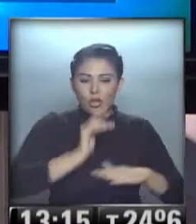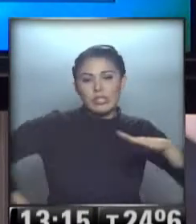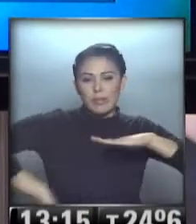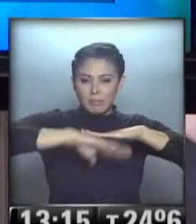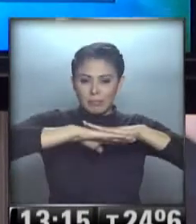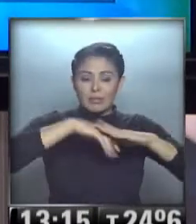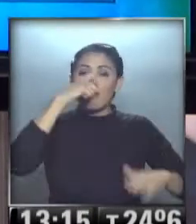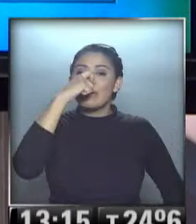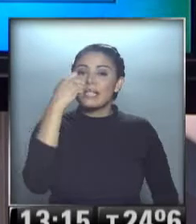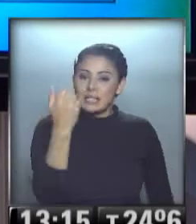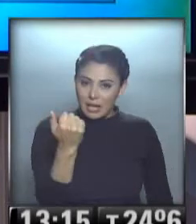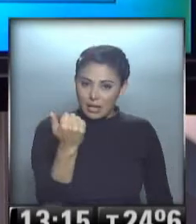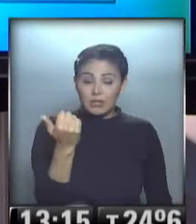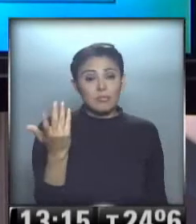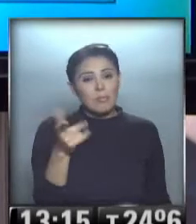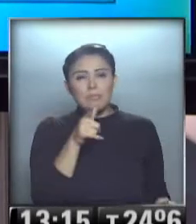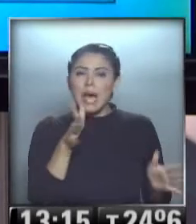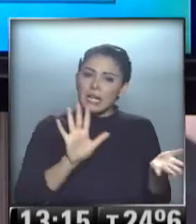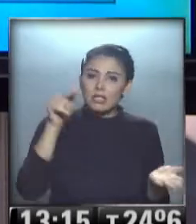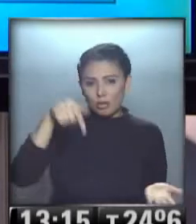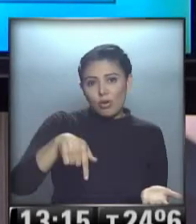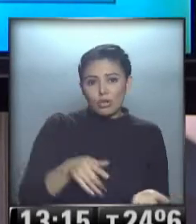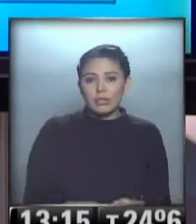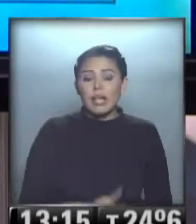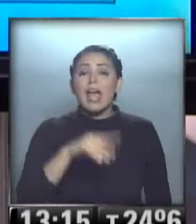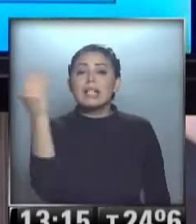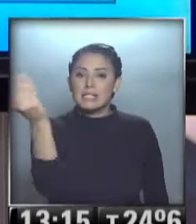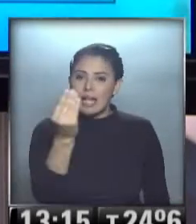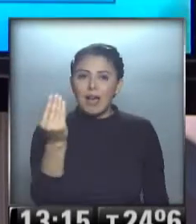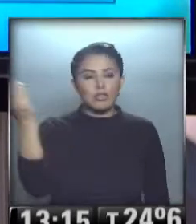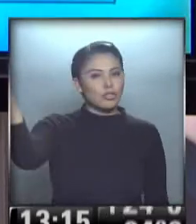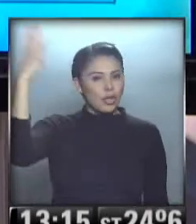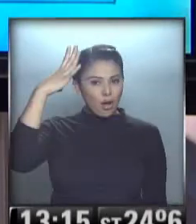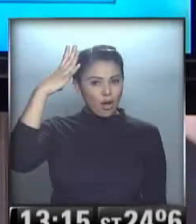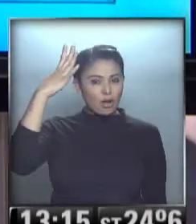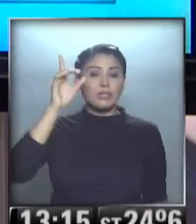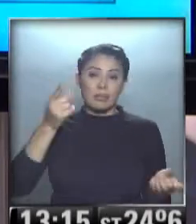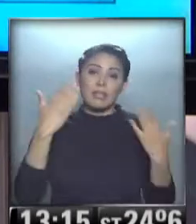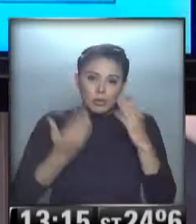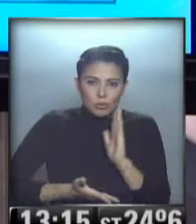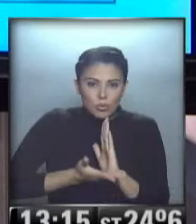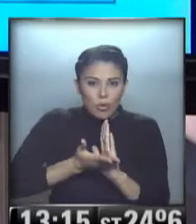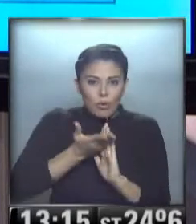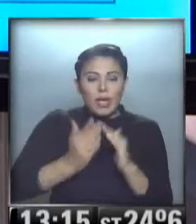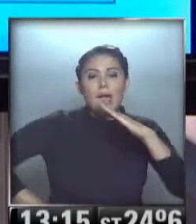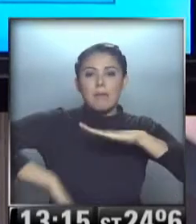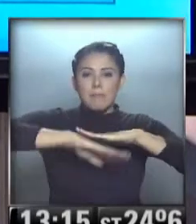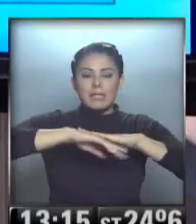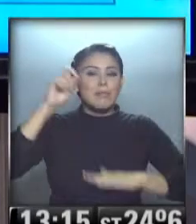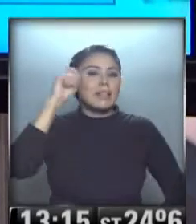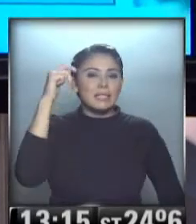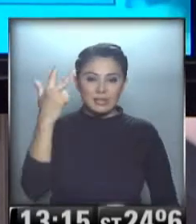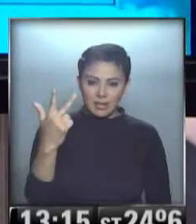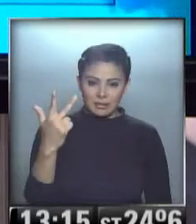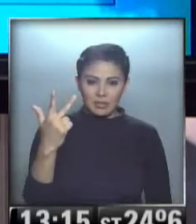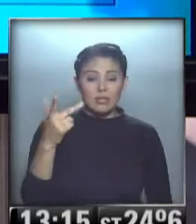máxima 26, muy parecido al día de hoy. Sábado, qué solazo y qué ascenso de temperatura, la máxima